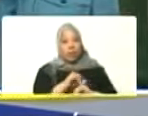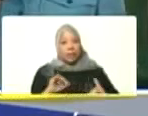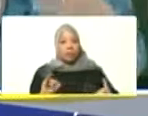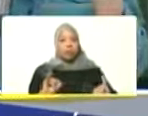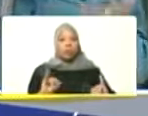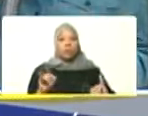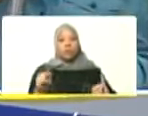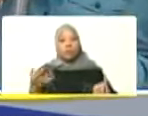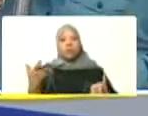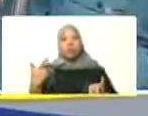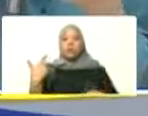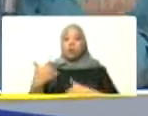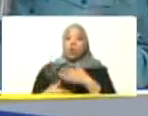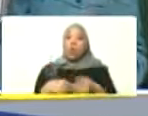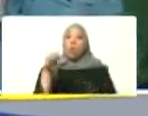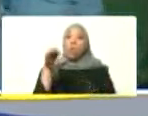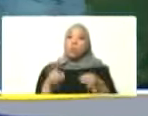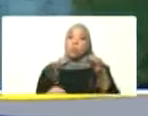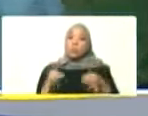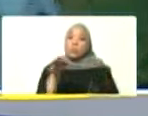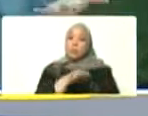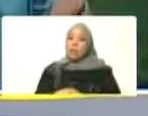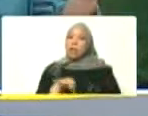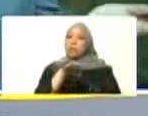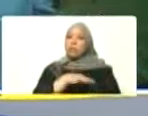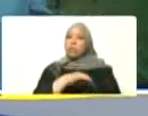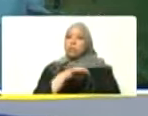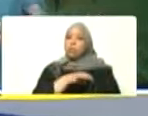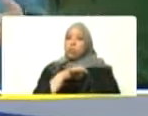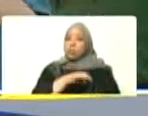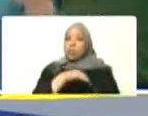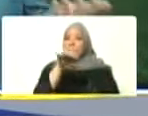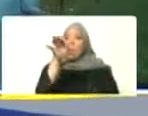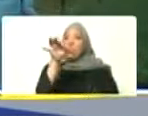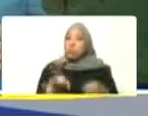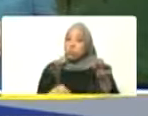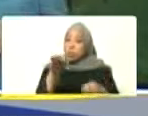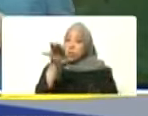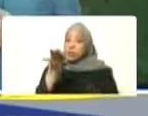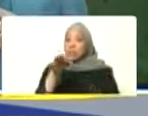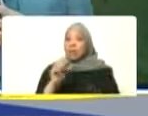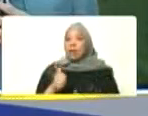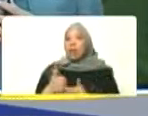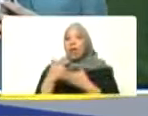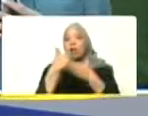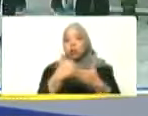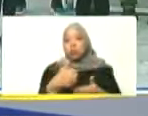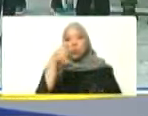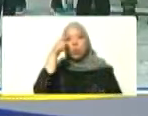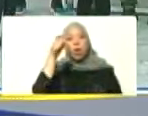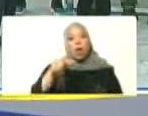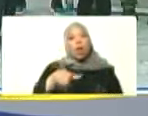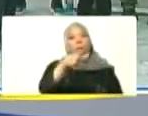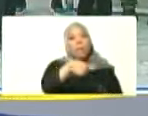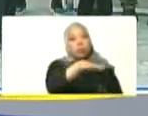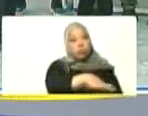de igualdad, de justicia social, de equidad social y de beneficio para nuestro pueblo. Adelante, presidente.